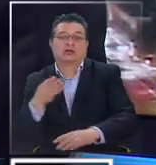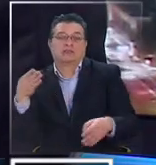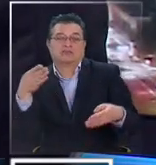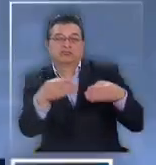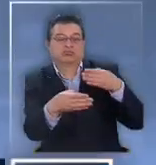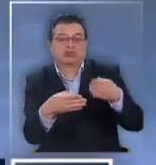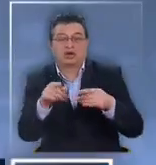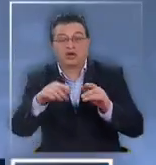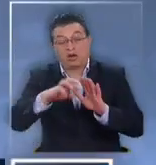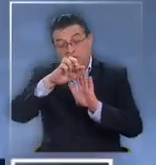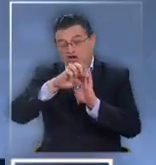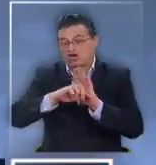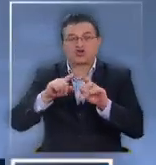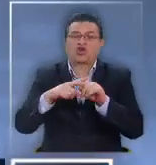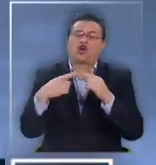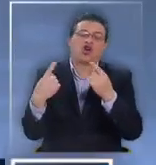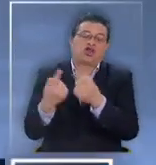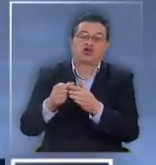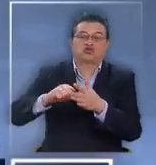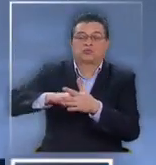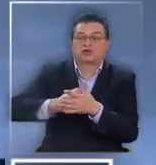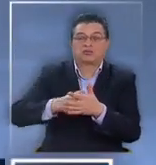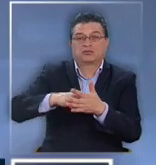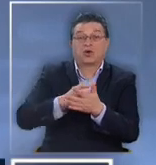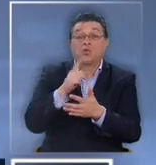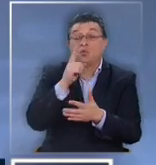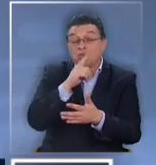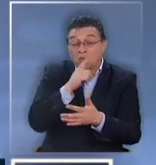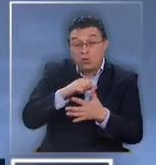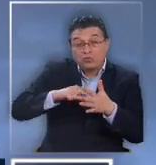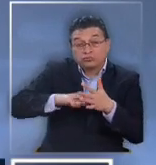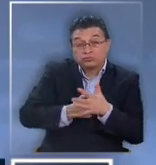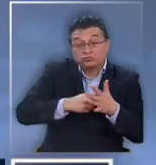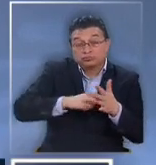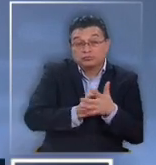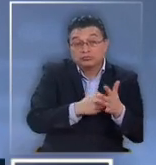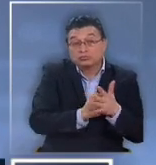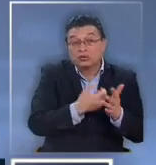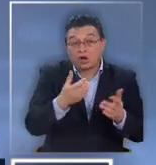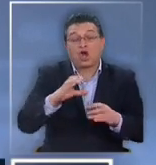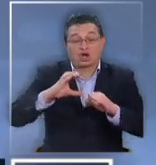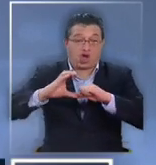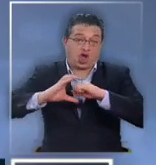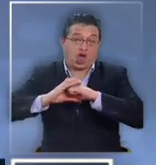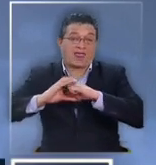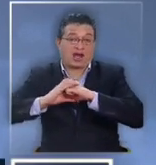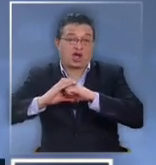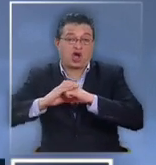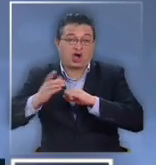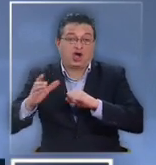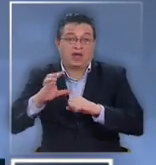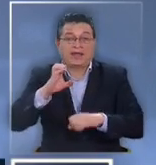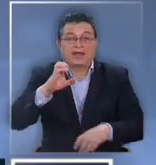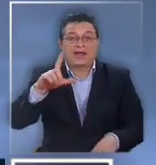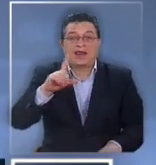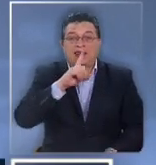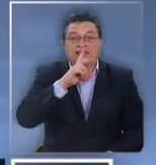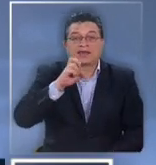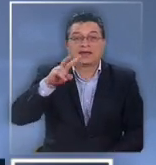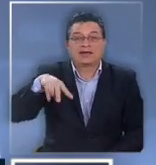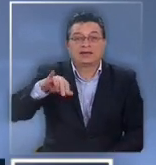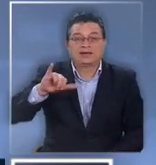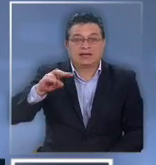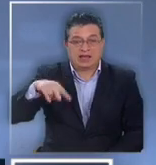proyectos están casi todos suspendidos y lo último que han suspendido proyecto es codelco teniente en el